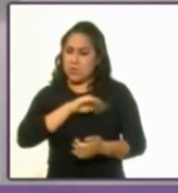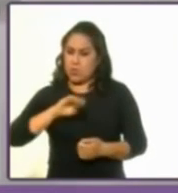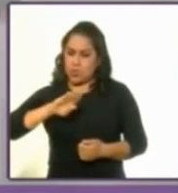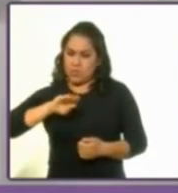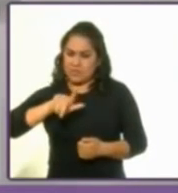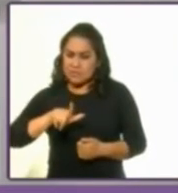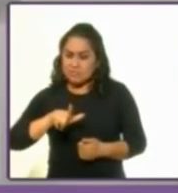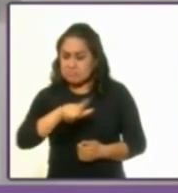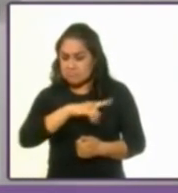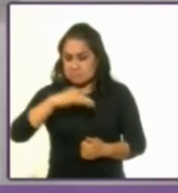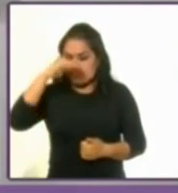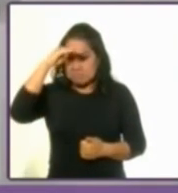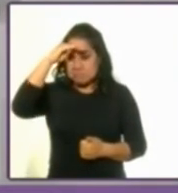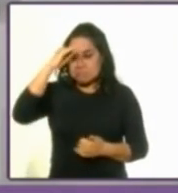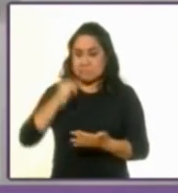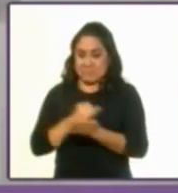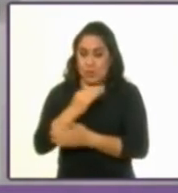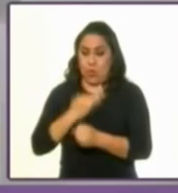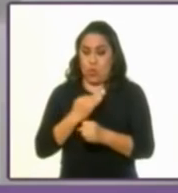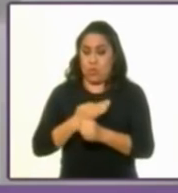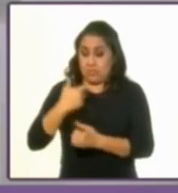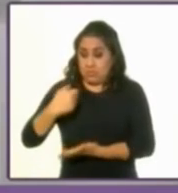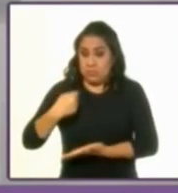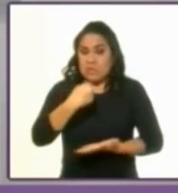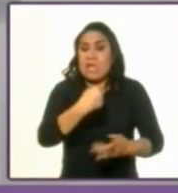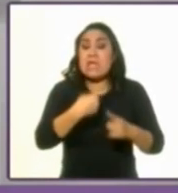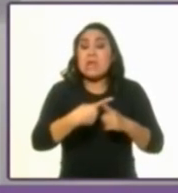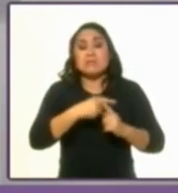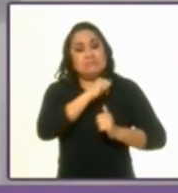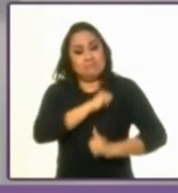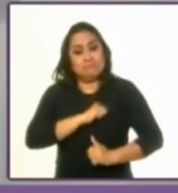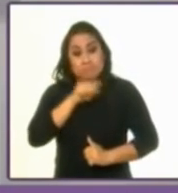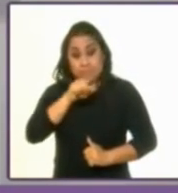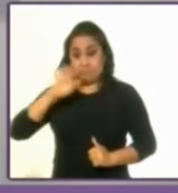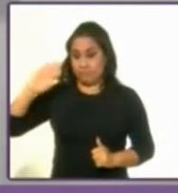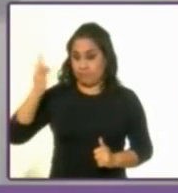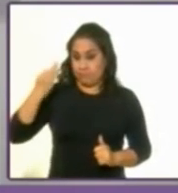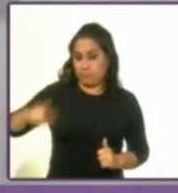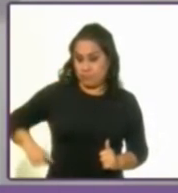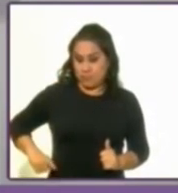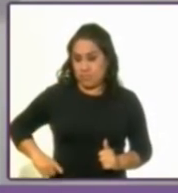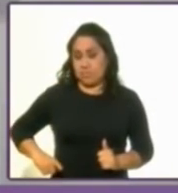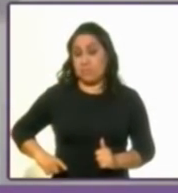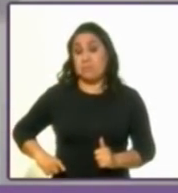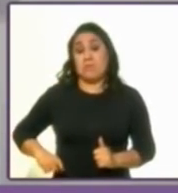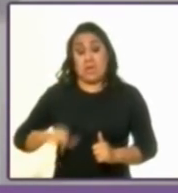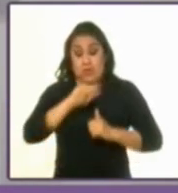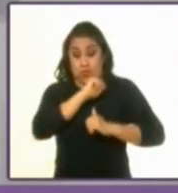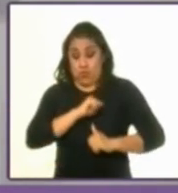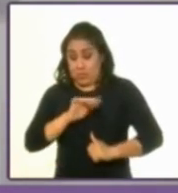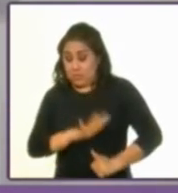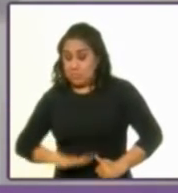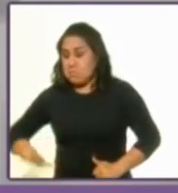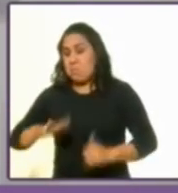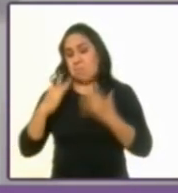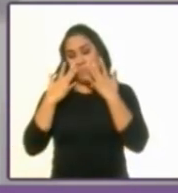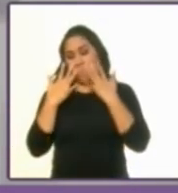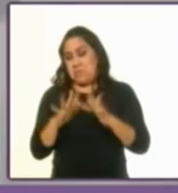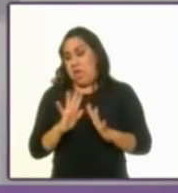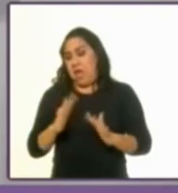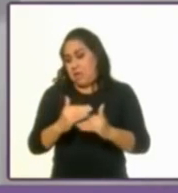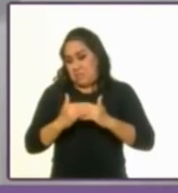se decidió que ese presupuesto lo iba a administrar la generación la autoridad local renunció a él y preguntan